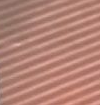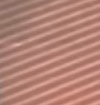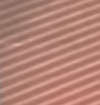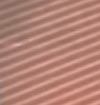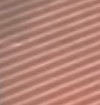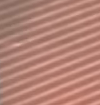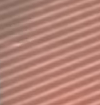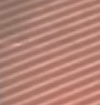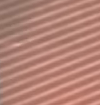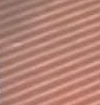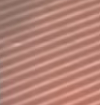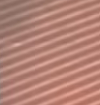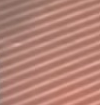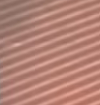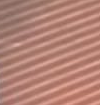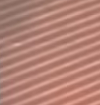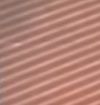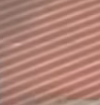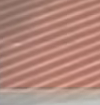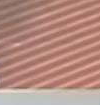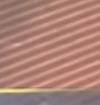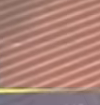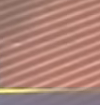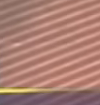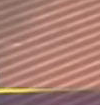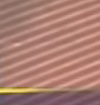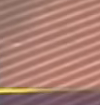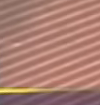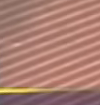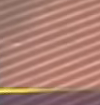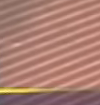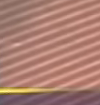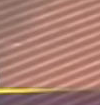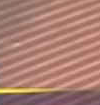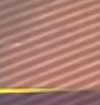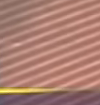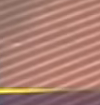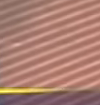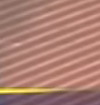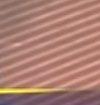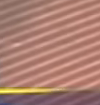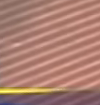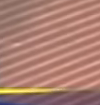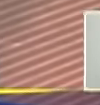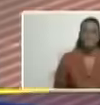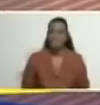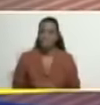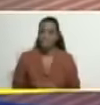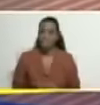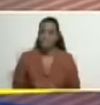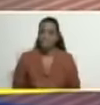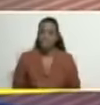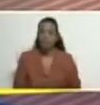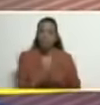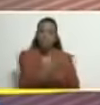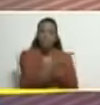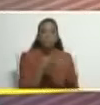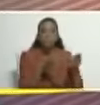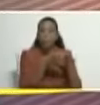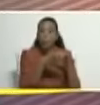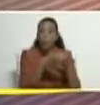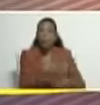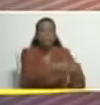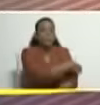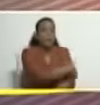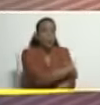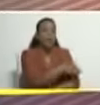injustas, inmorales, que han tomado el gobierno de Estados Unidos a petición de la PUP y del sector de los